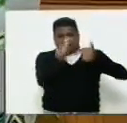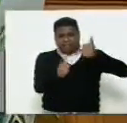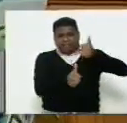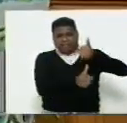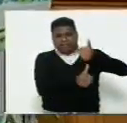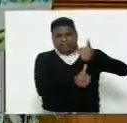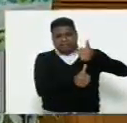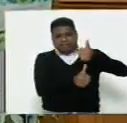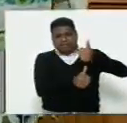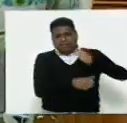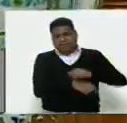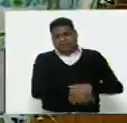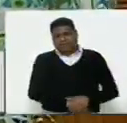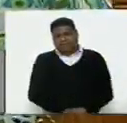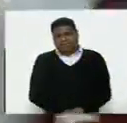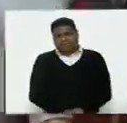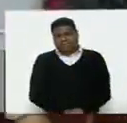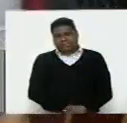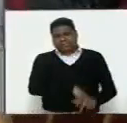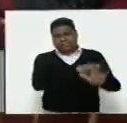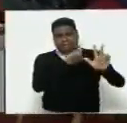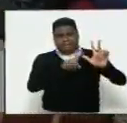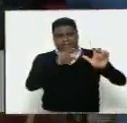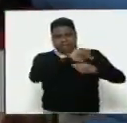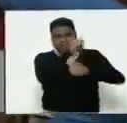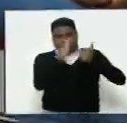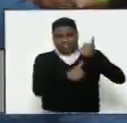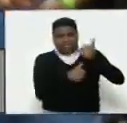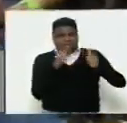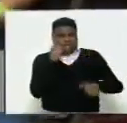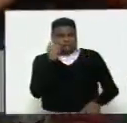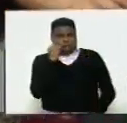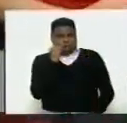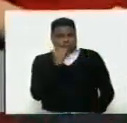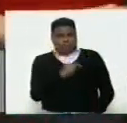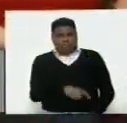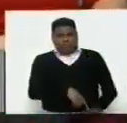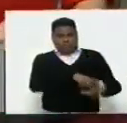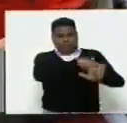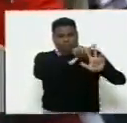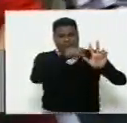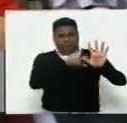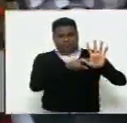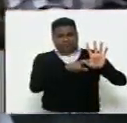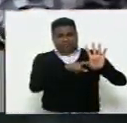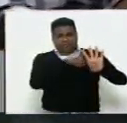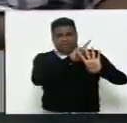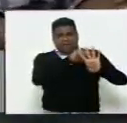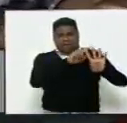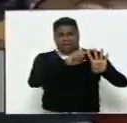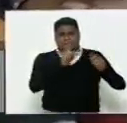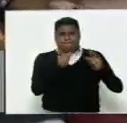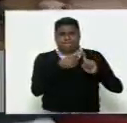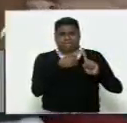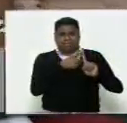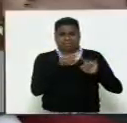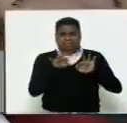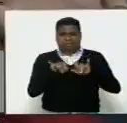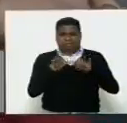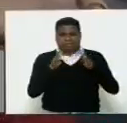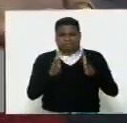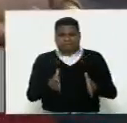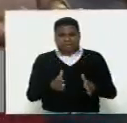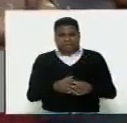vicepresidenta Tania y al vicepresidente Elvin, al primer secretario y a